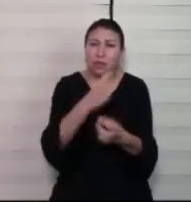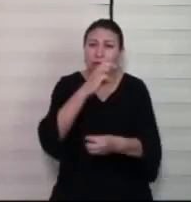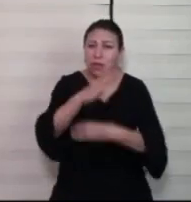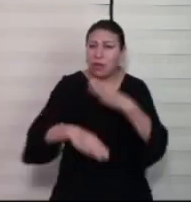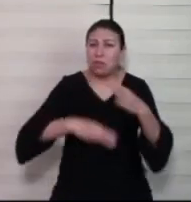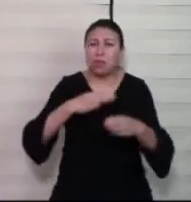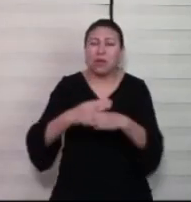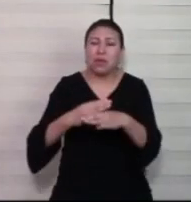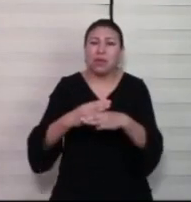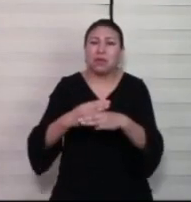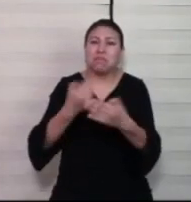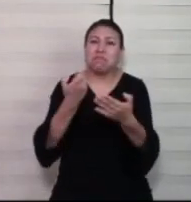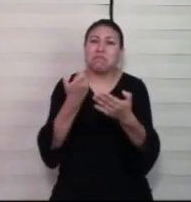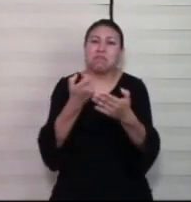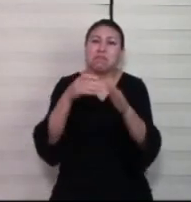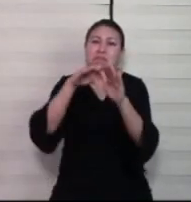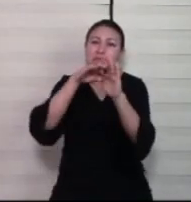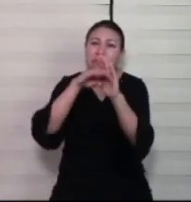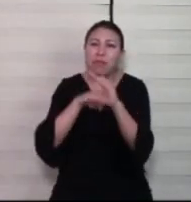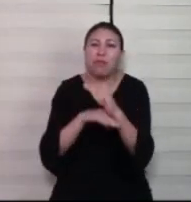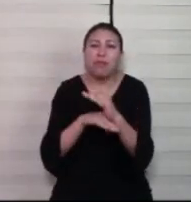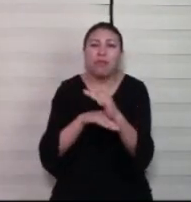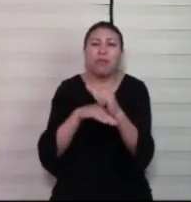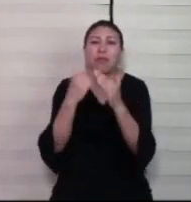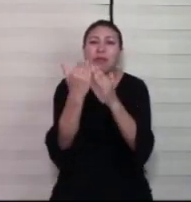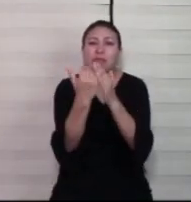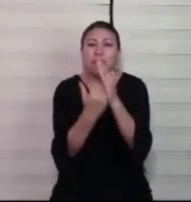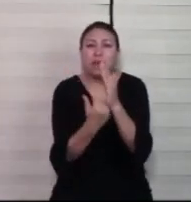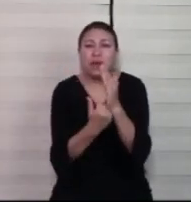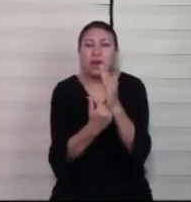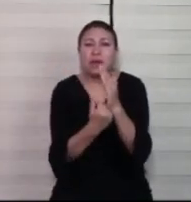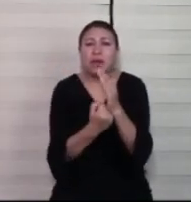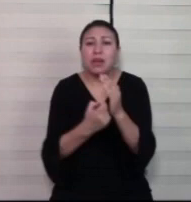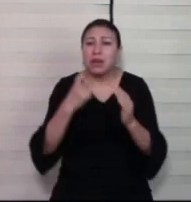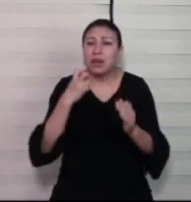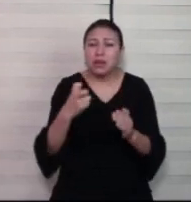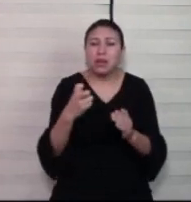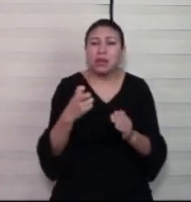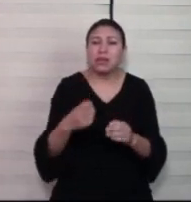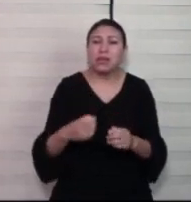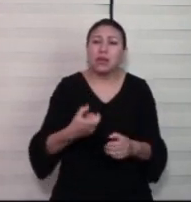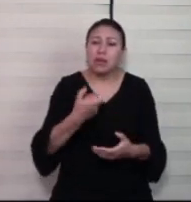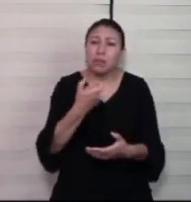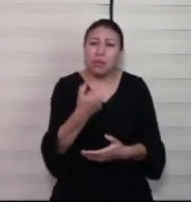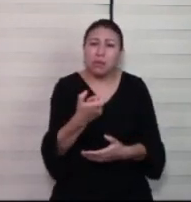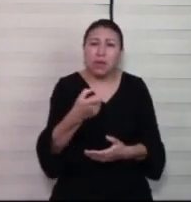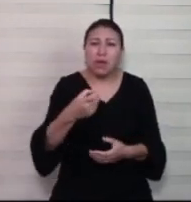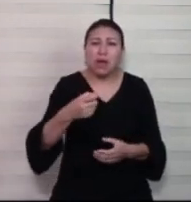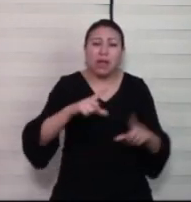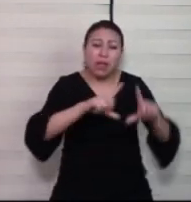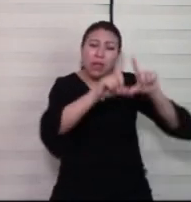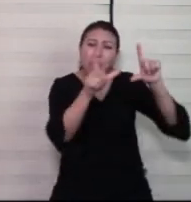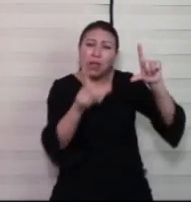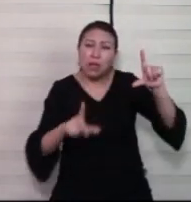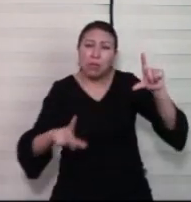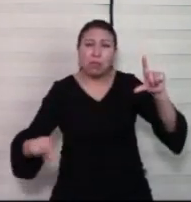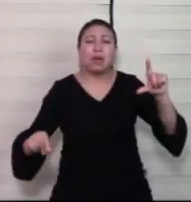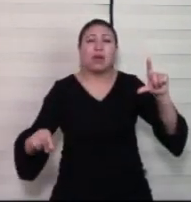ha empeorado y afecta a la economía nacional y aún la economía